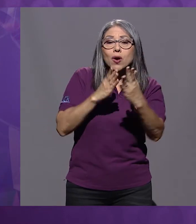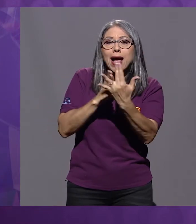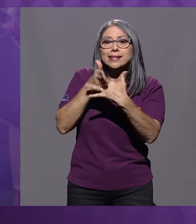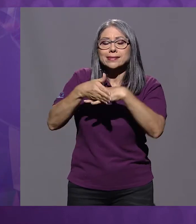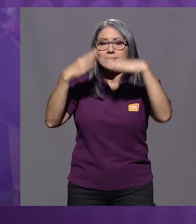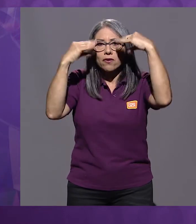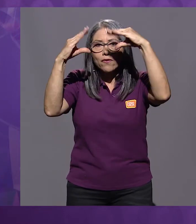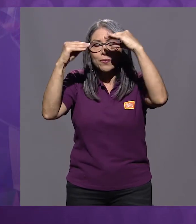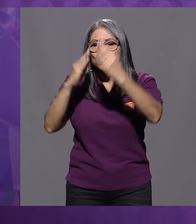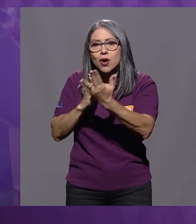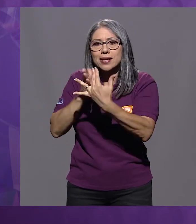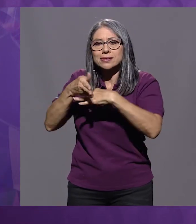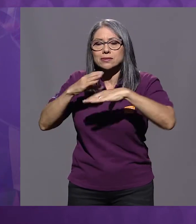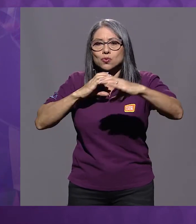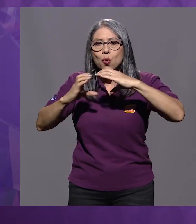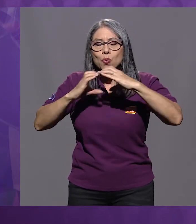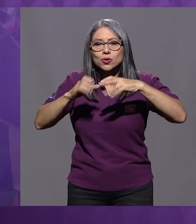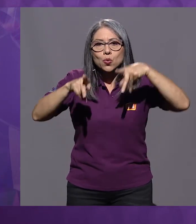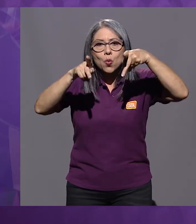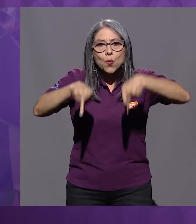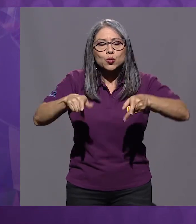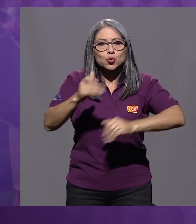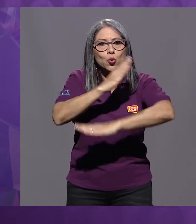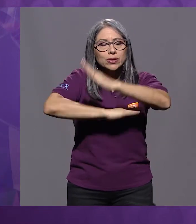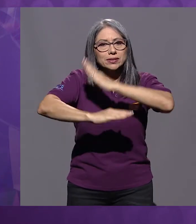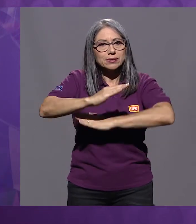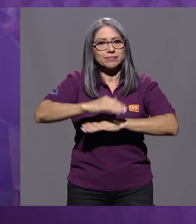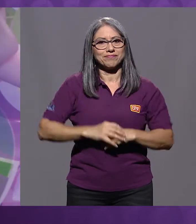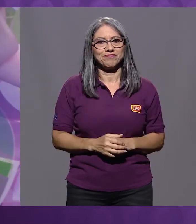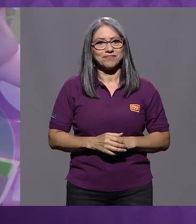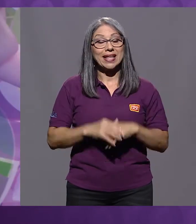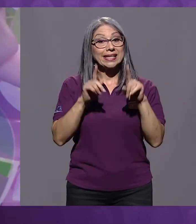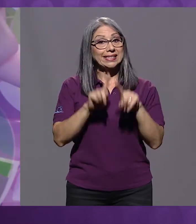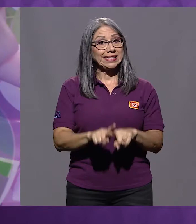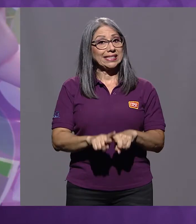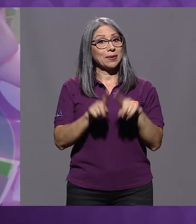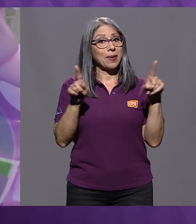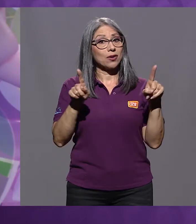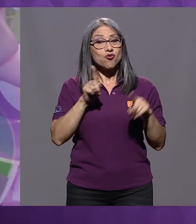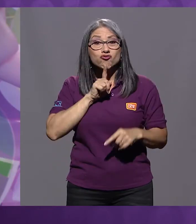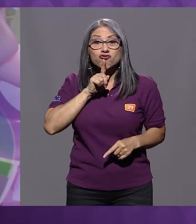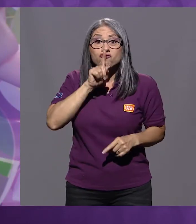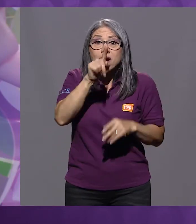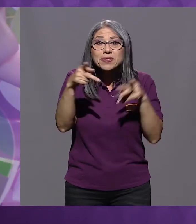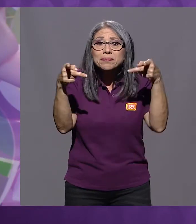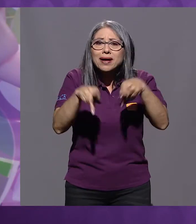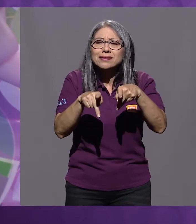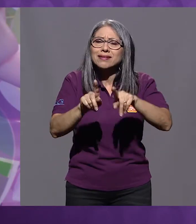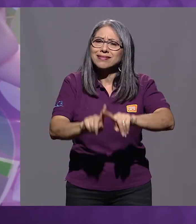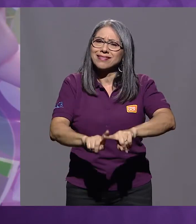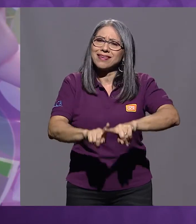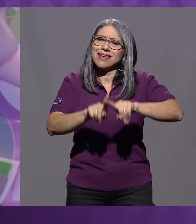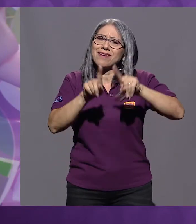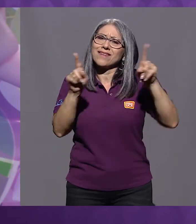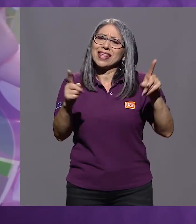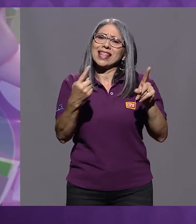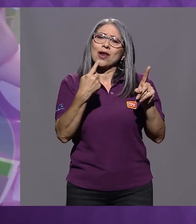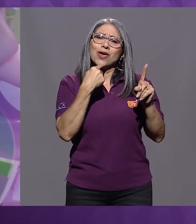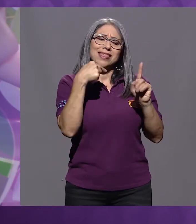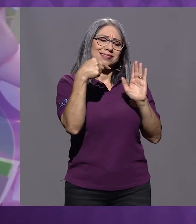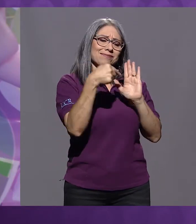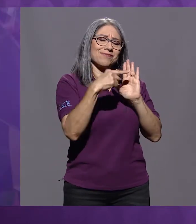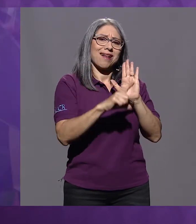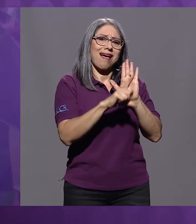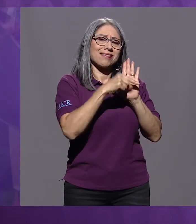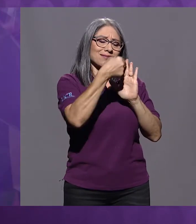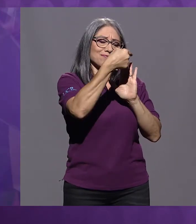la información y a la comunicación para las personas con discapacidad. Sin embargo, la realidad es muy distinta a lo que se dicta en el